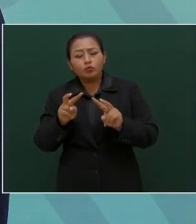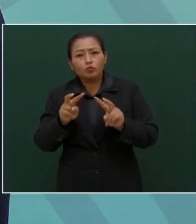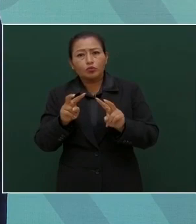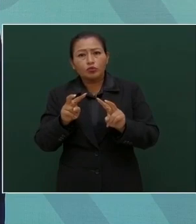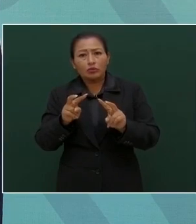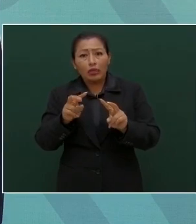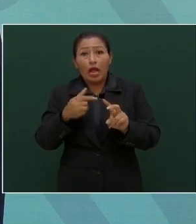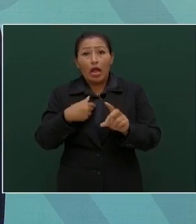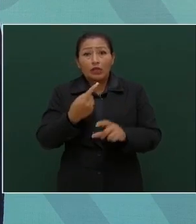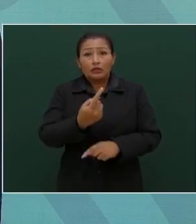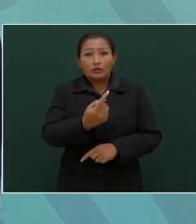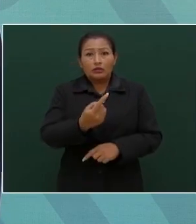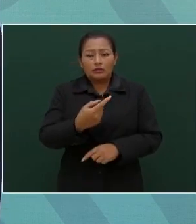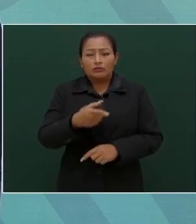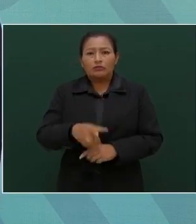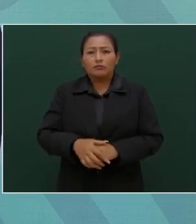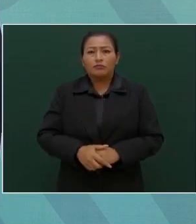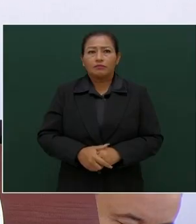está ahí